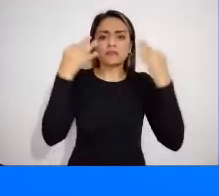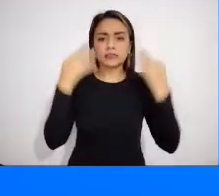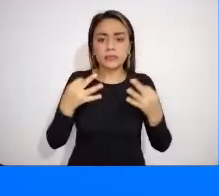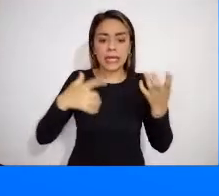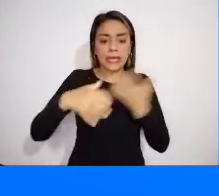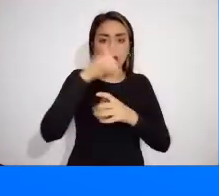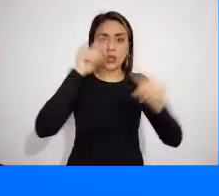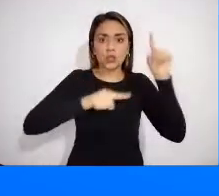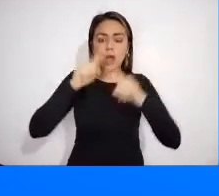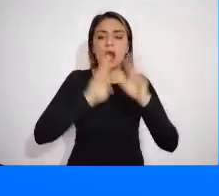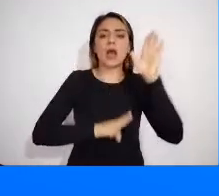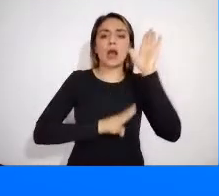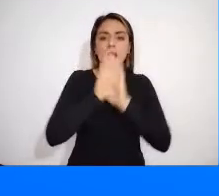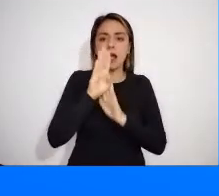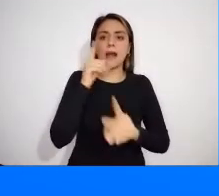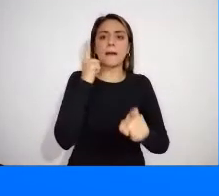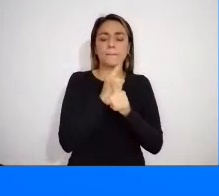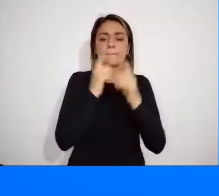ecoturismo funcione como debe funcionar.